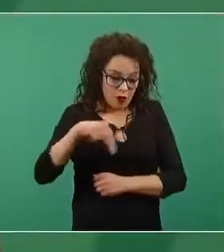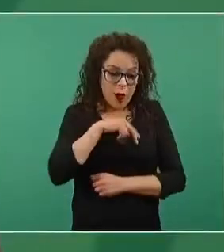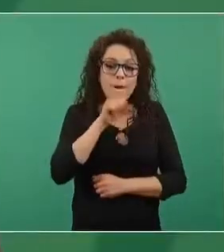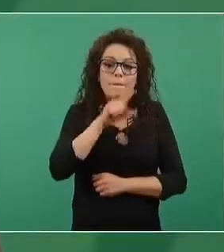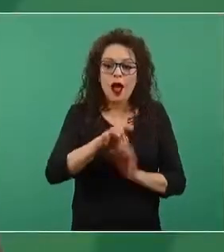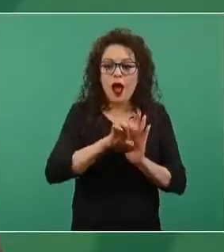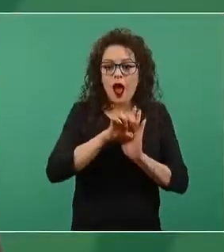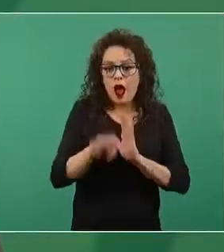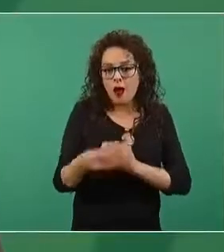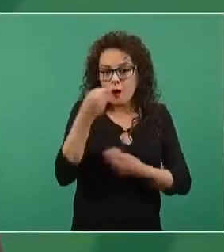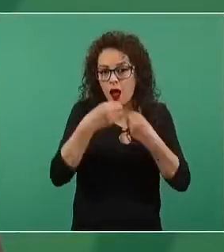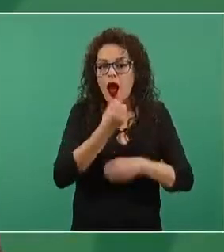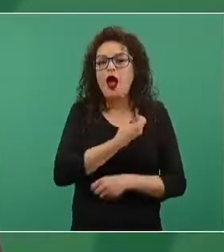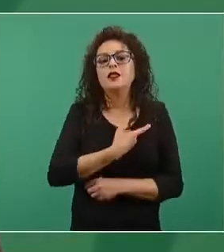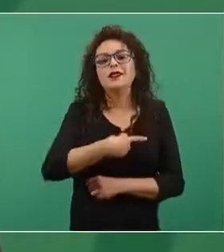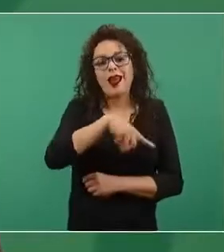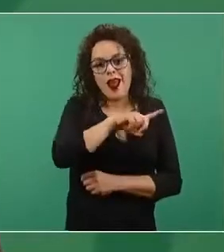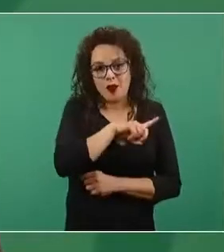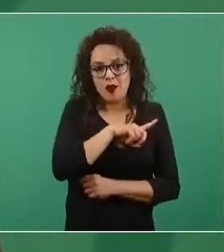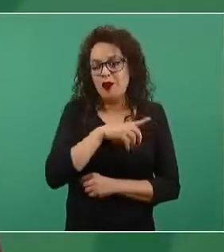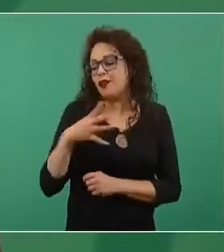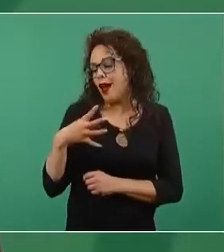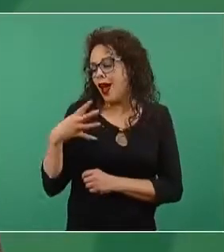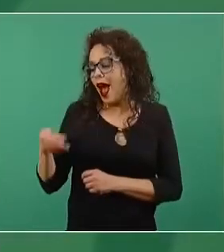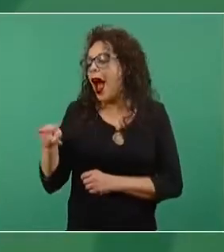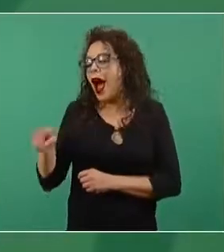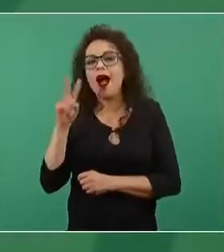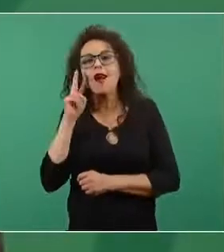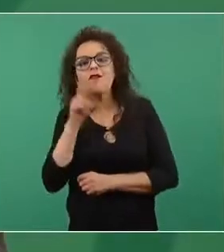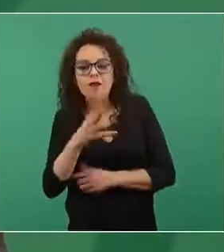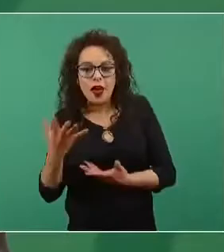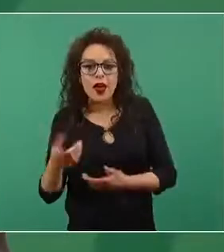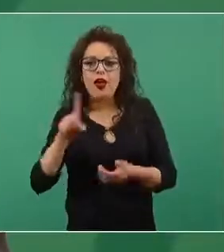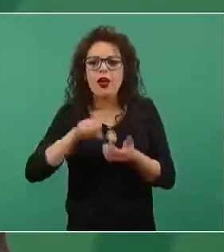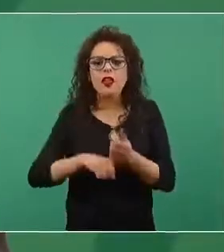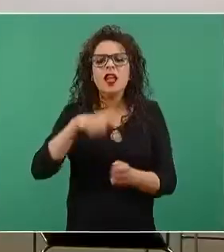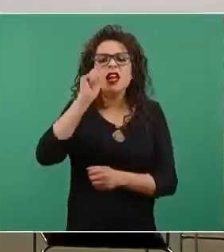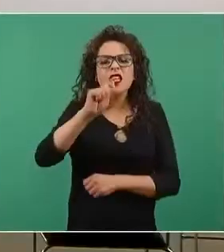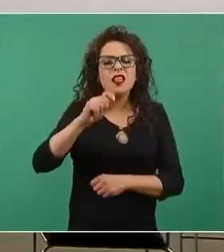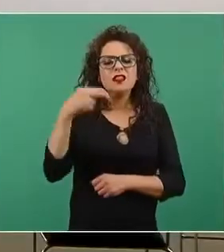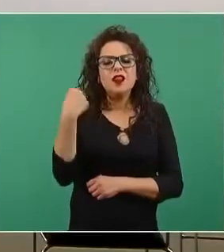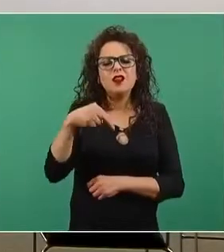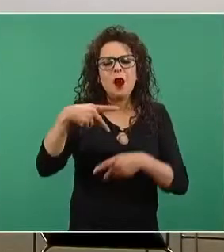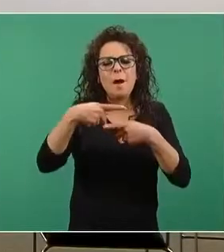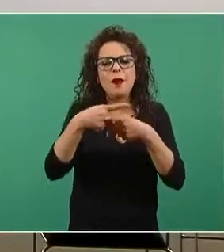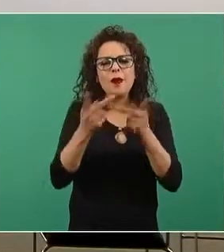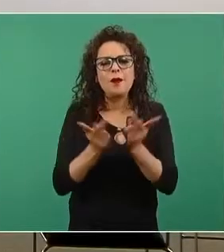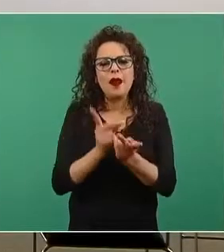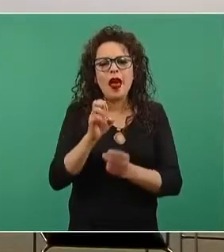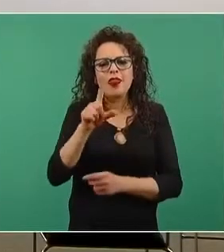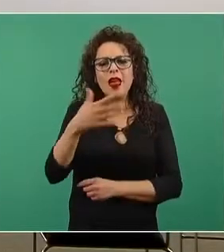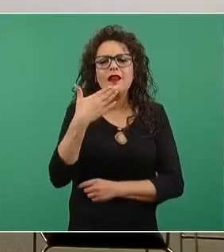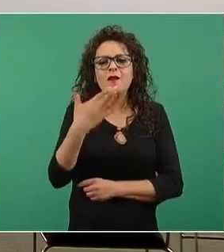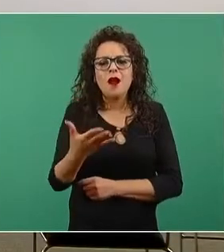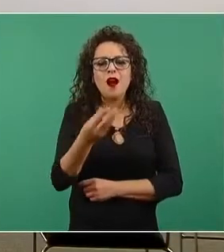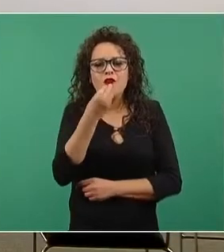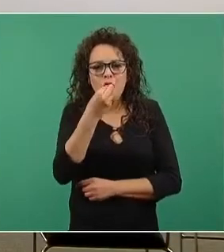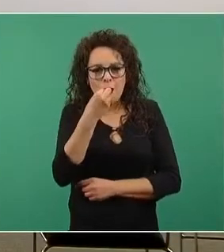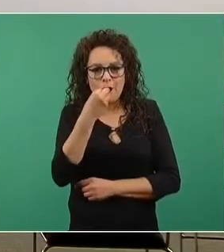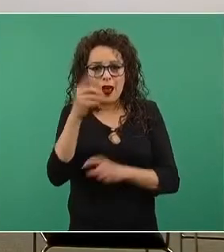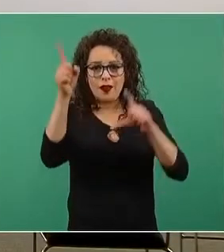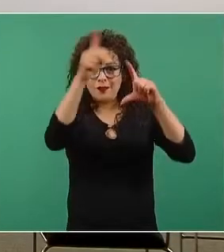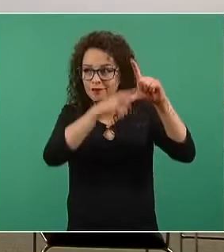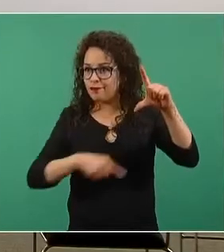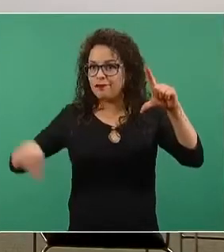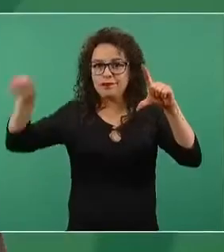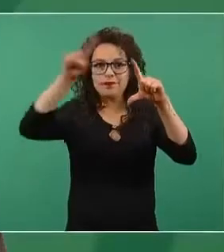una alimentación saludable que vaya acorde al plato del buen comer, que también creo que valdría la pena presentarlo,